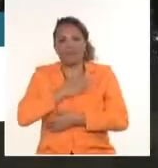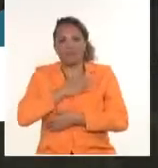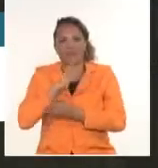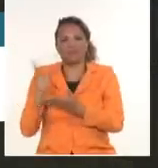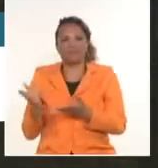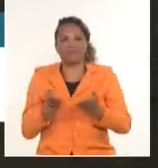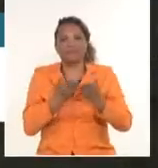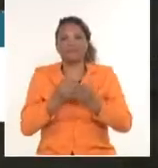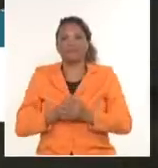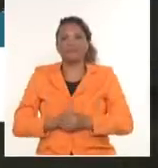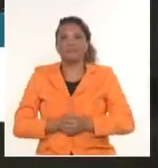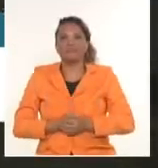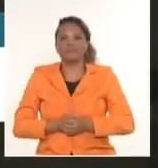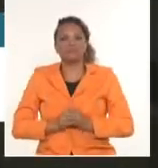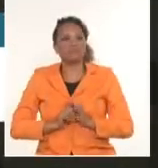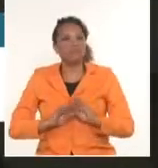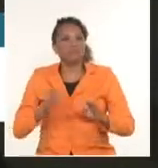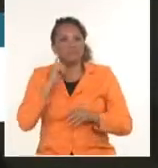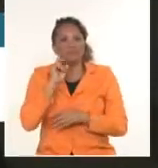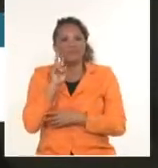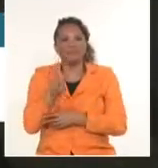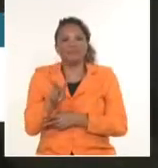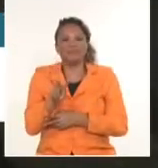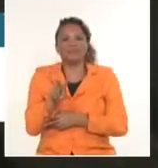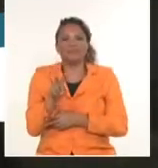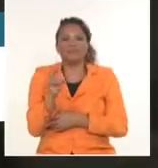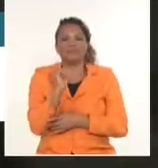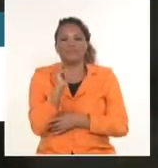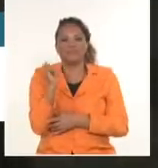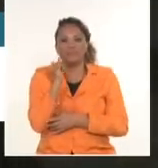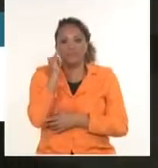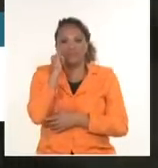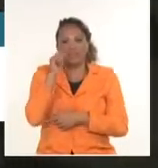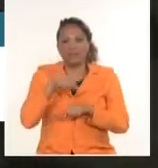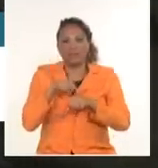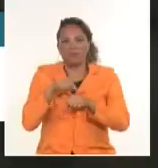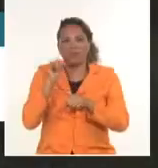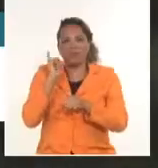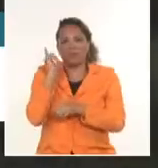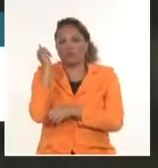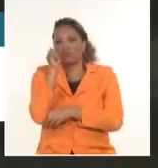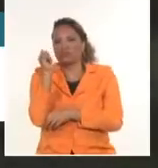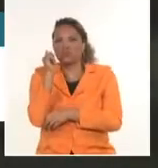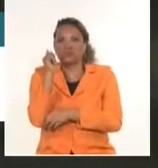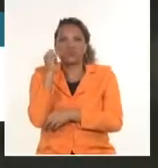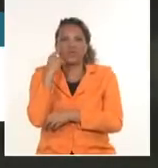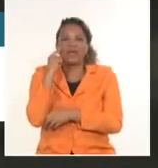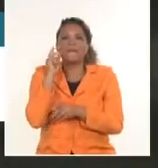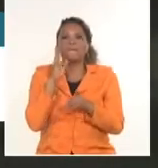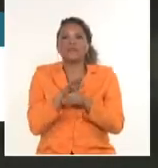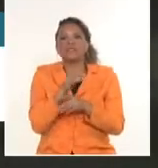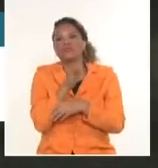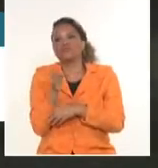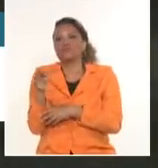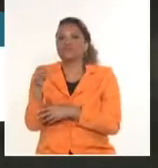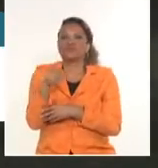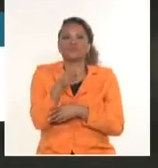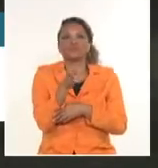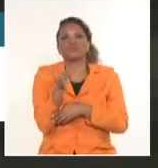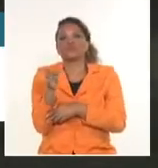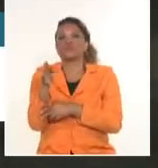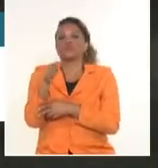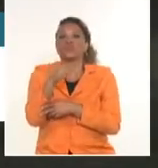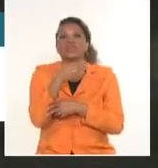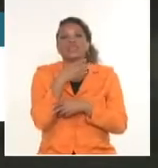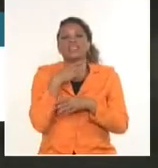país. Ya lo estamos viendo imágenes en este momento. Ya pues comienza un recorrido por varias de las